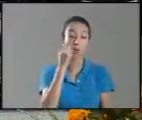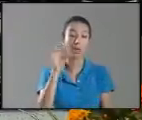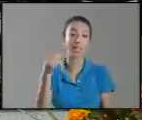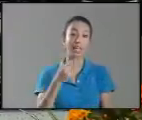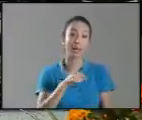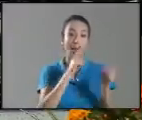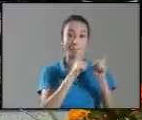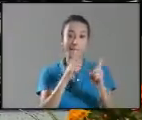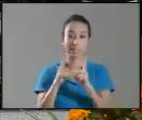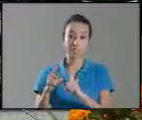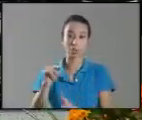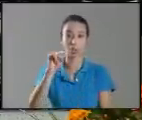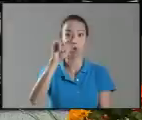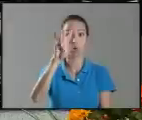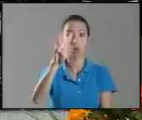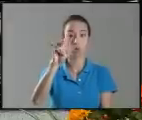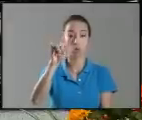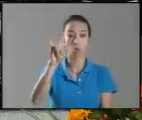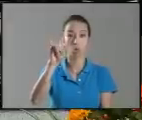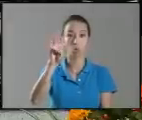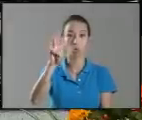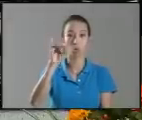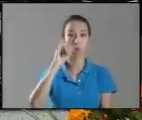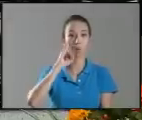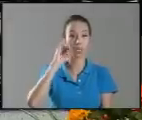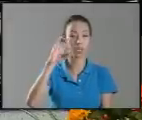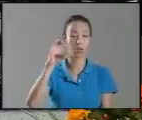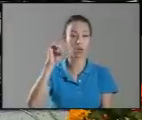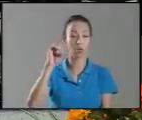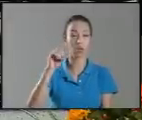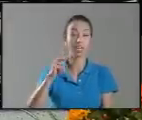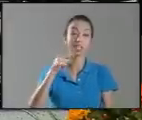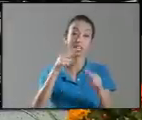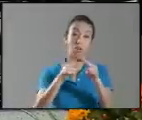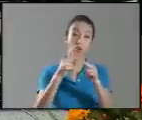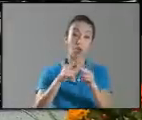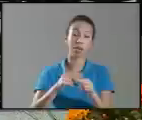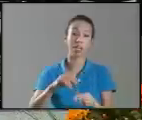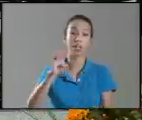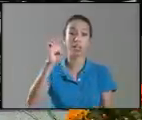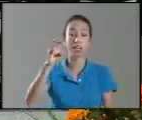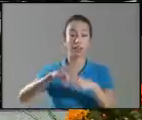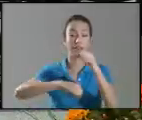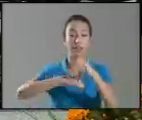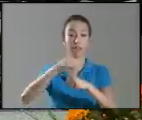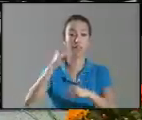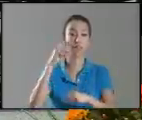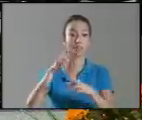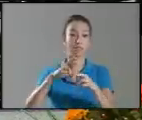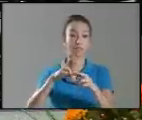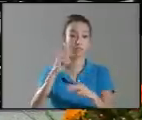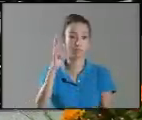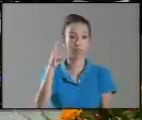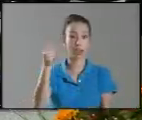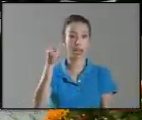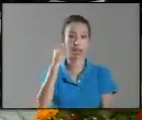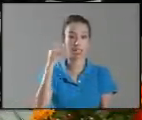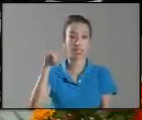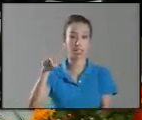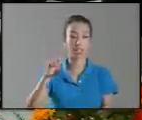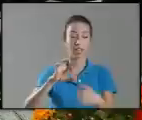Lo publicó un hombre que fue perseguido político de Ubico, y él se llamaba Efraín de los